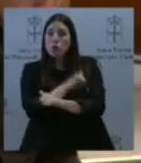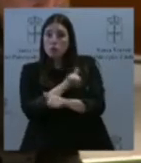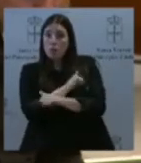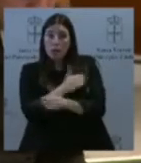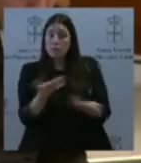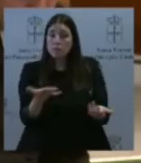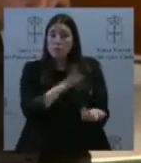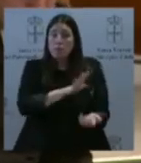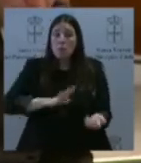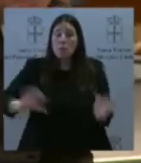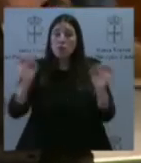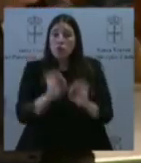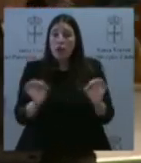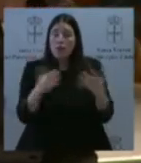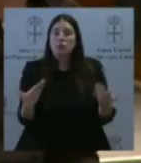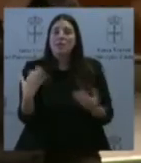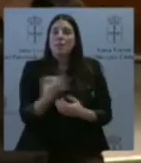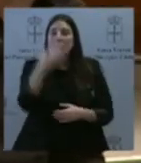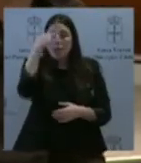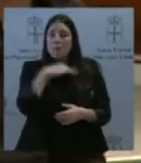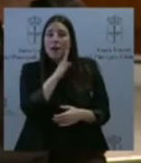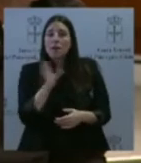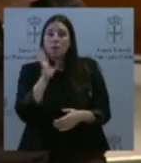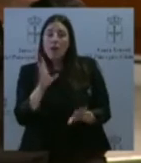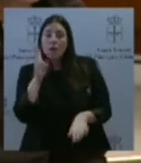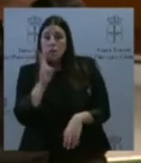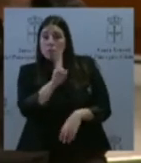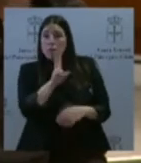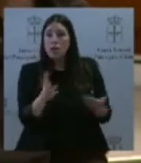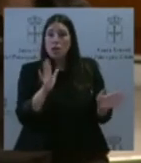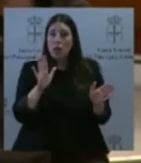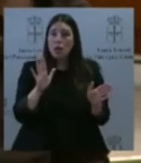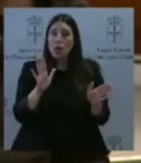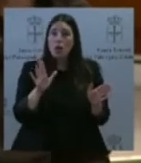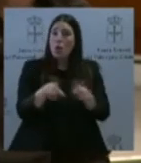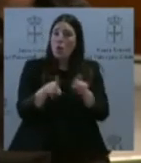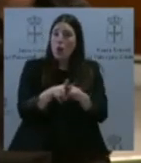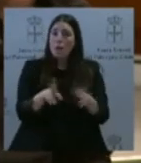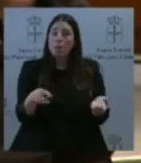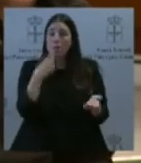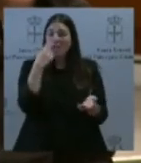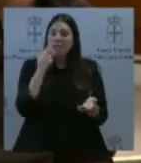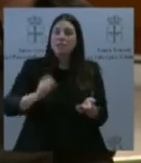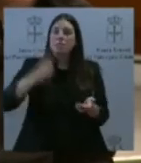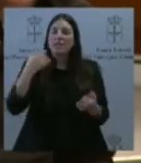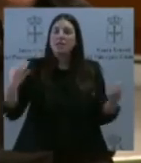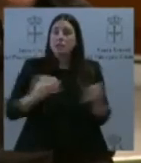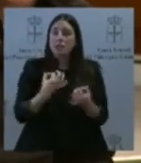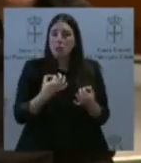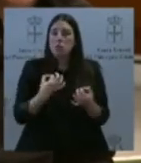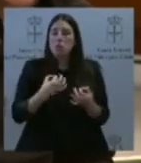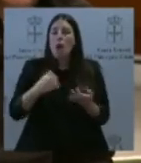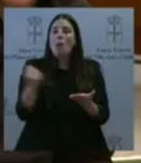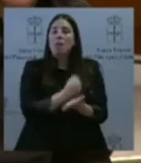madres están viendo como más interesante matricular a sus hijos y a sus hijas en la concertada que en la pública. Señora consejera, en el siguiente